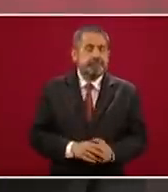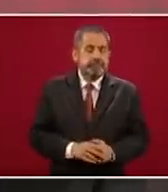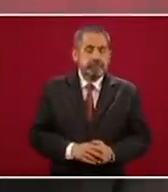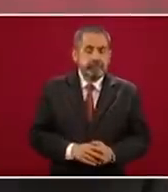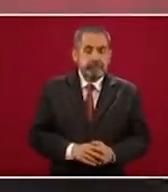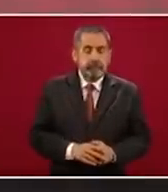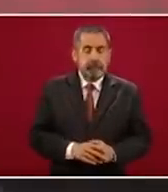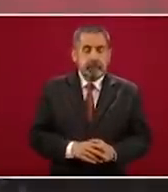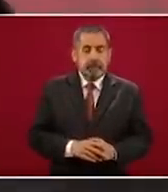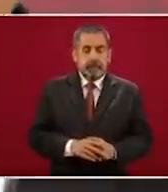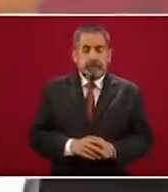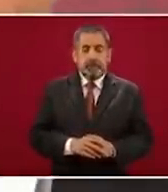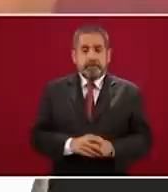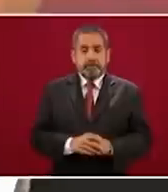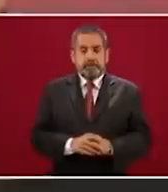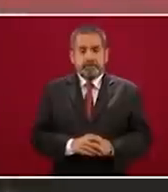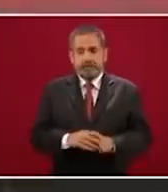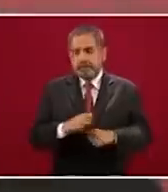porque